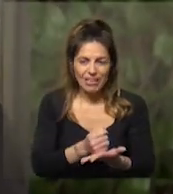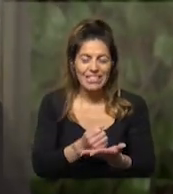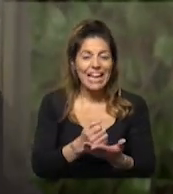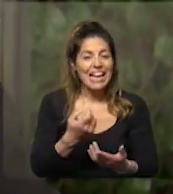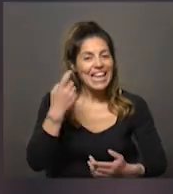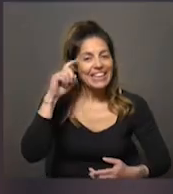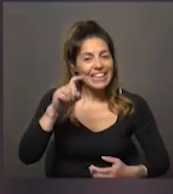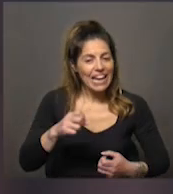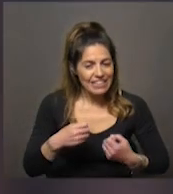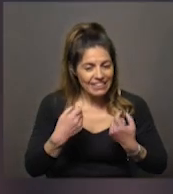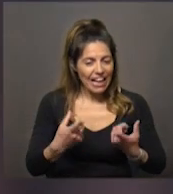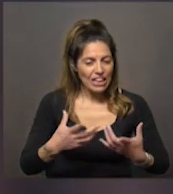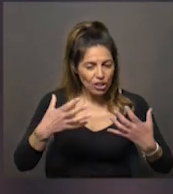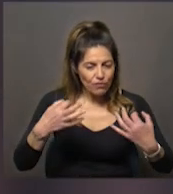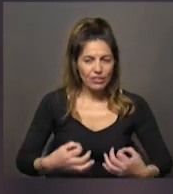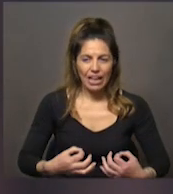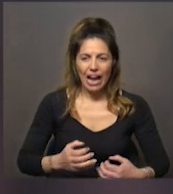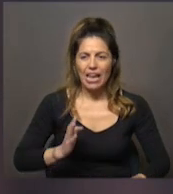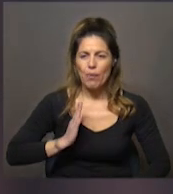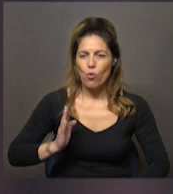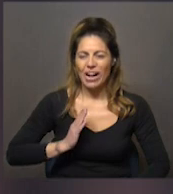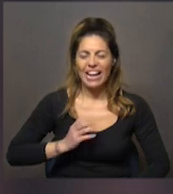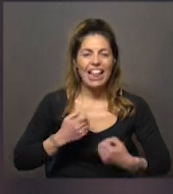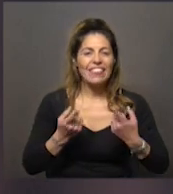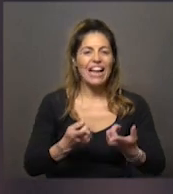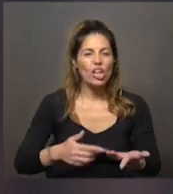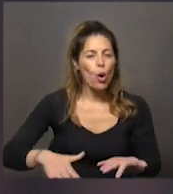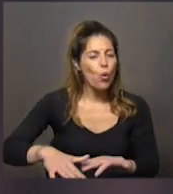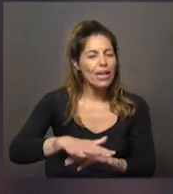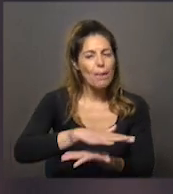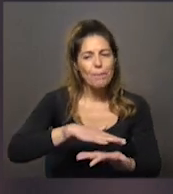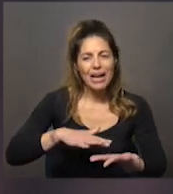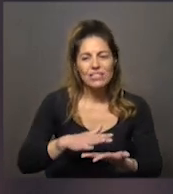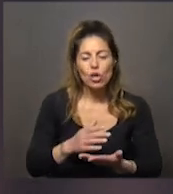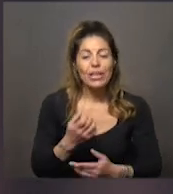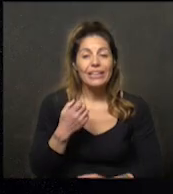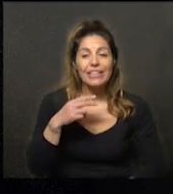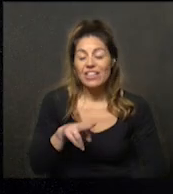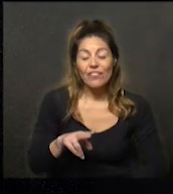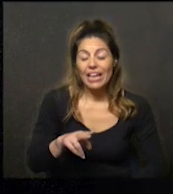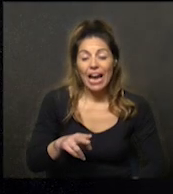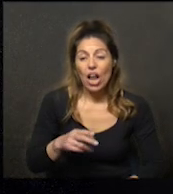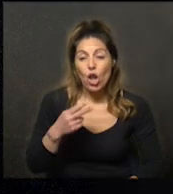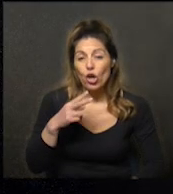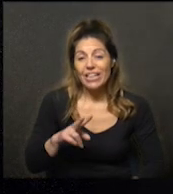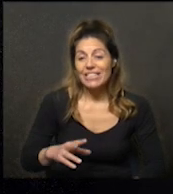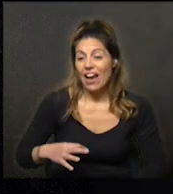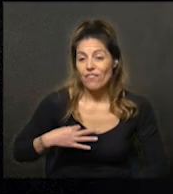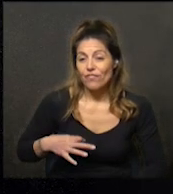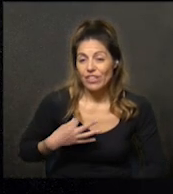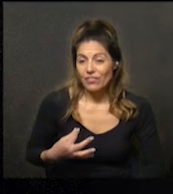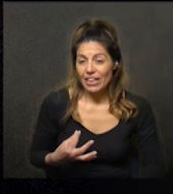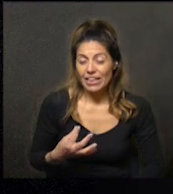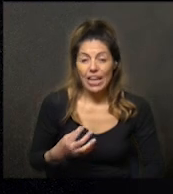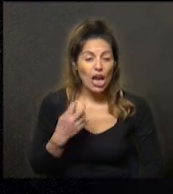dignificar a la mujer y bueno, darle un lugar, un espacio y una luz que se vea, ¿no?, que lo que ellas viven. Y bueno, buscamos